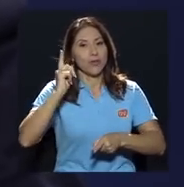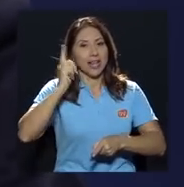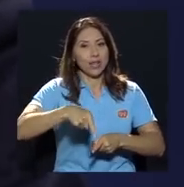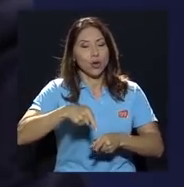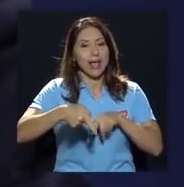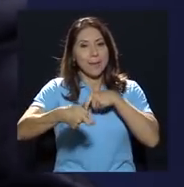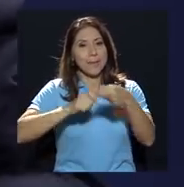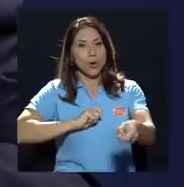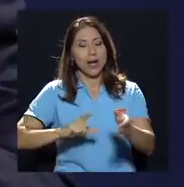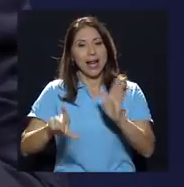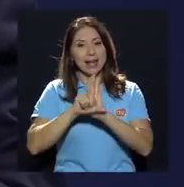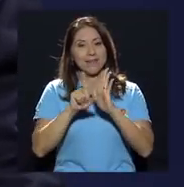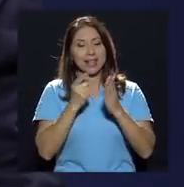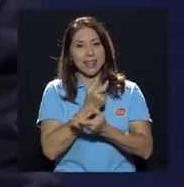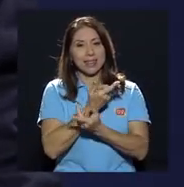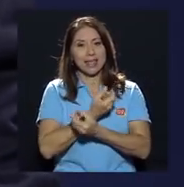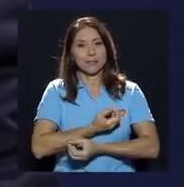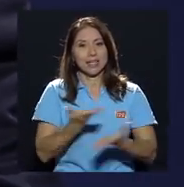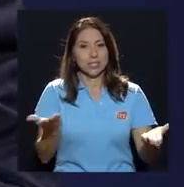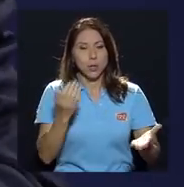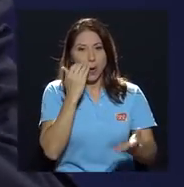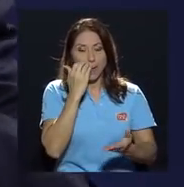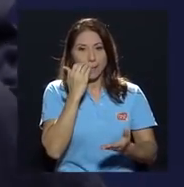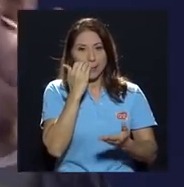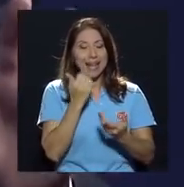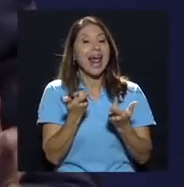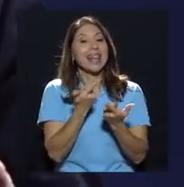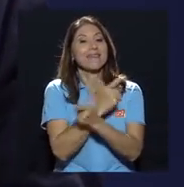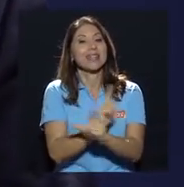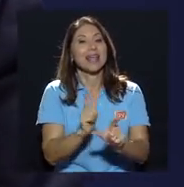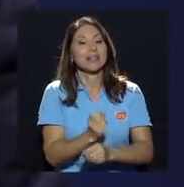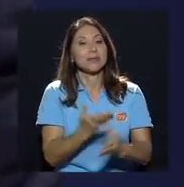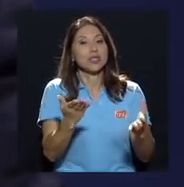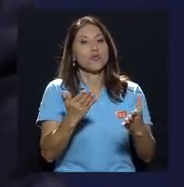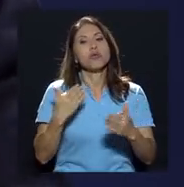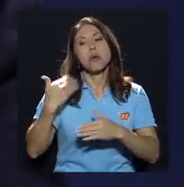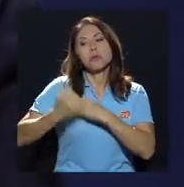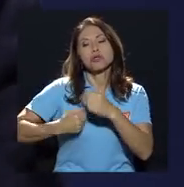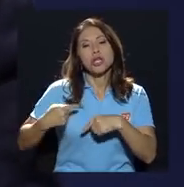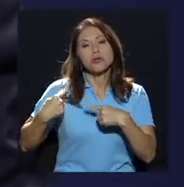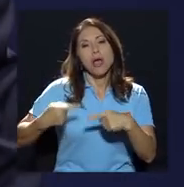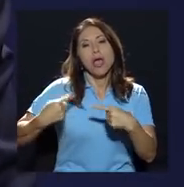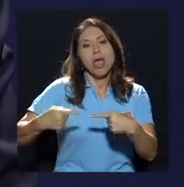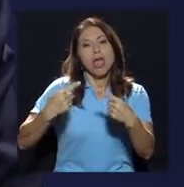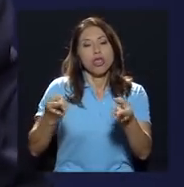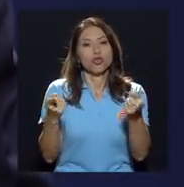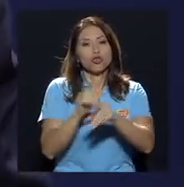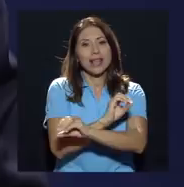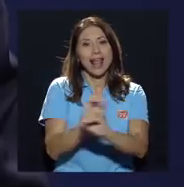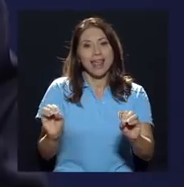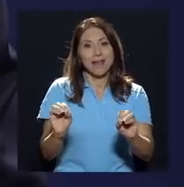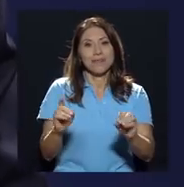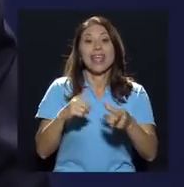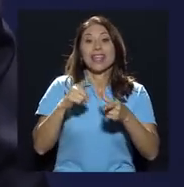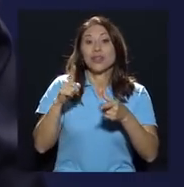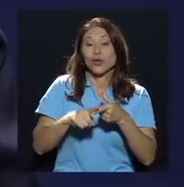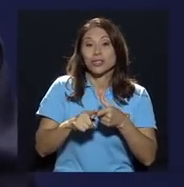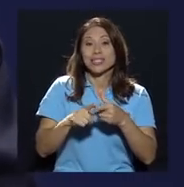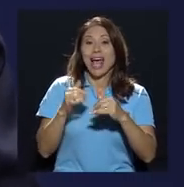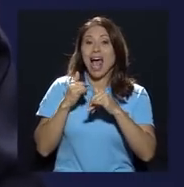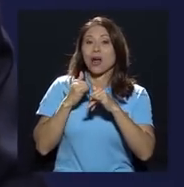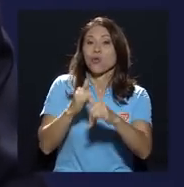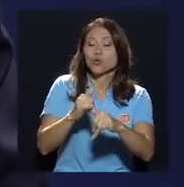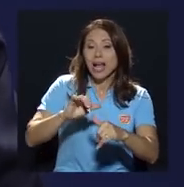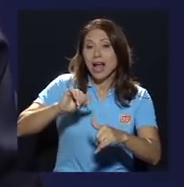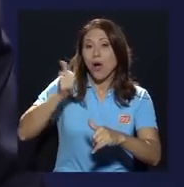expresión muy bien pasan unos años no sucede nada y acusan a otro periodista stephen